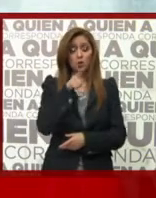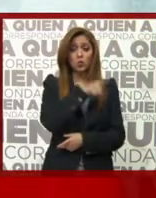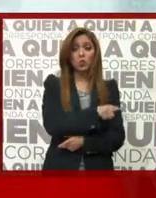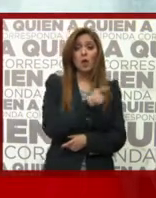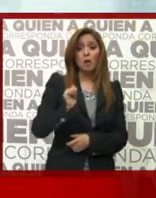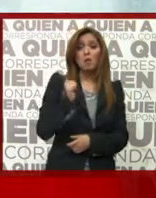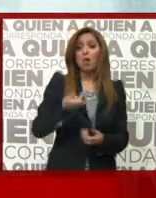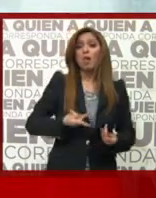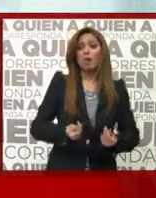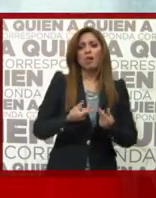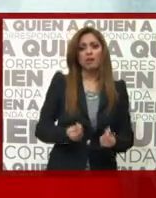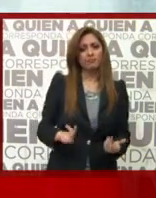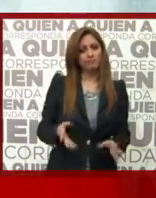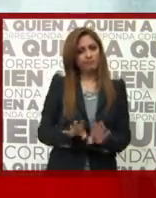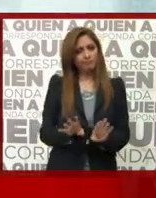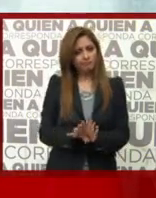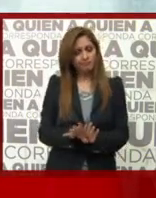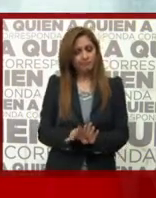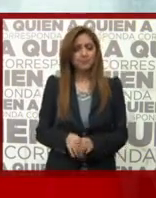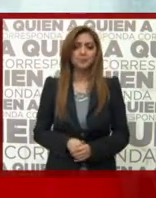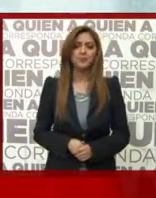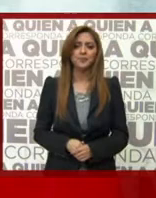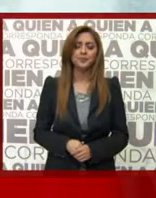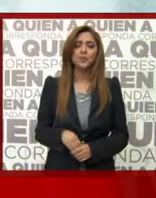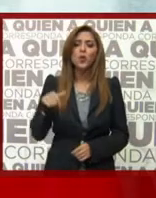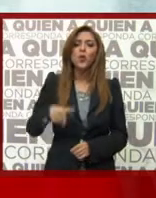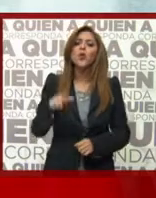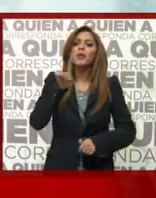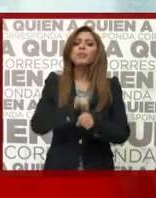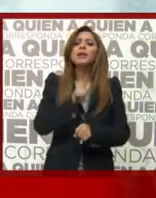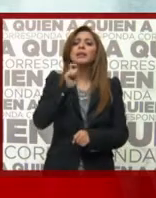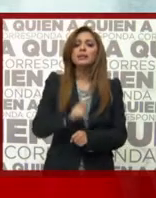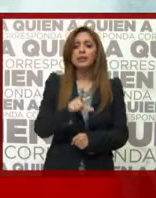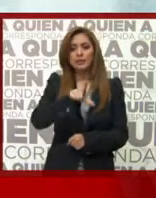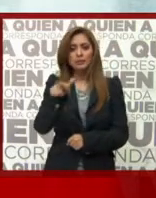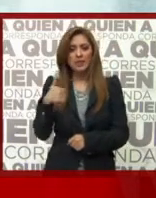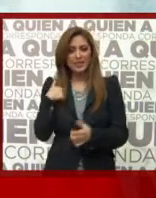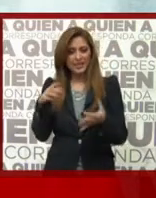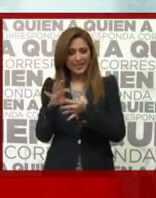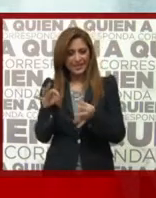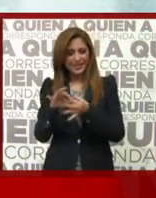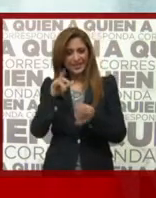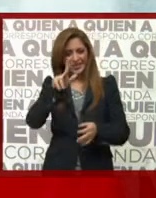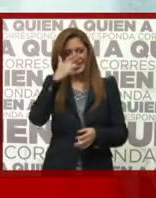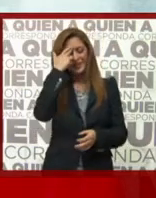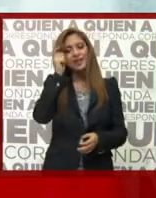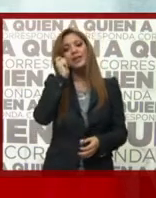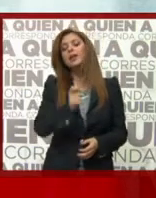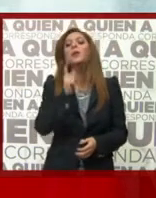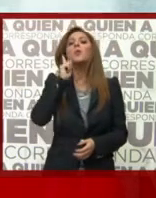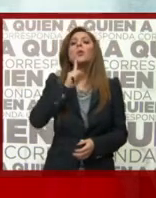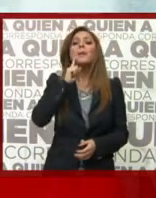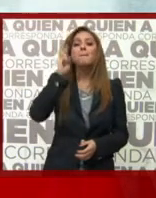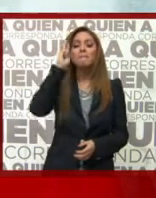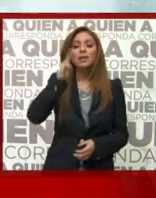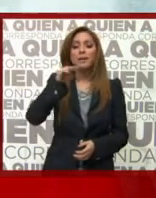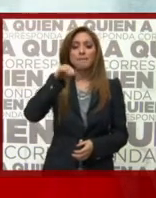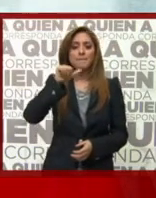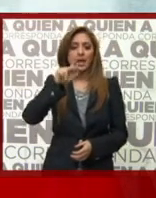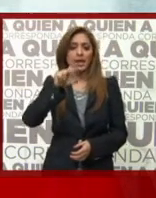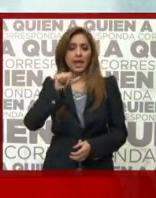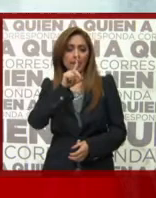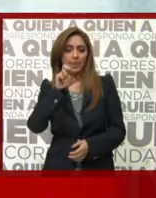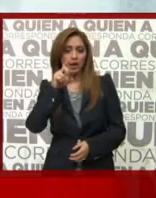ponga a tirarlo. El día de hoy estará con nosotros en breve platicando a petición de usted la maestra María de Rocío